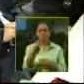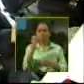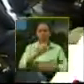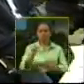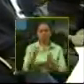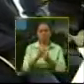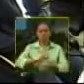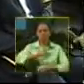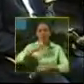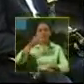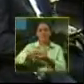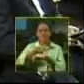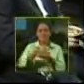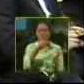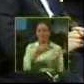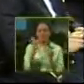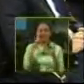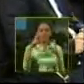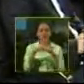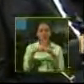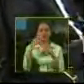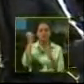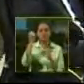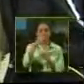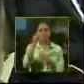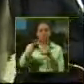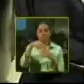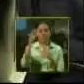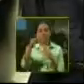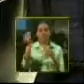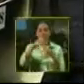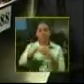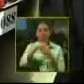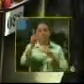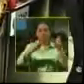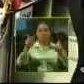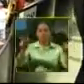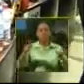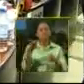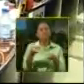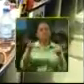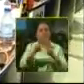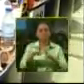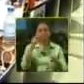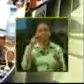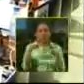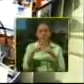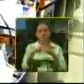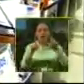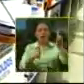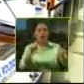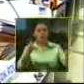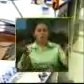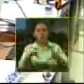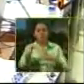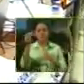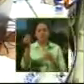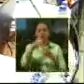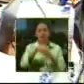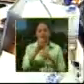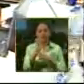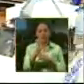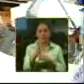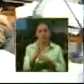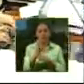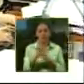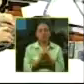orgullo que de la misma manera en la que se reconocen los derechos de los migrantes en el extranjero, también se reconocen aquellos de los extranjeros aquí en nuestro